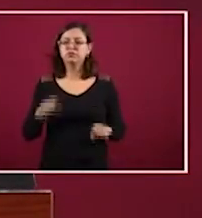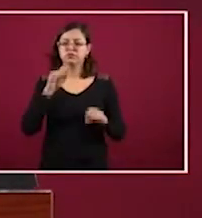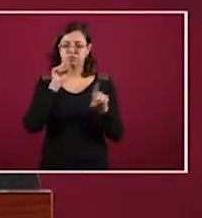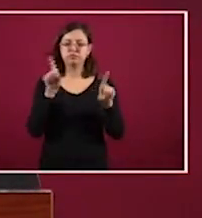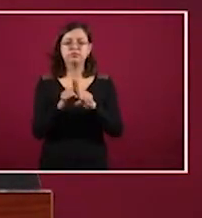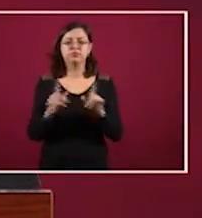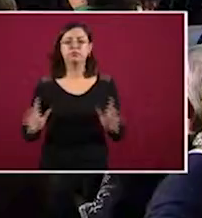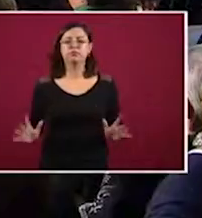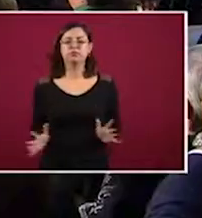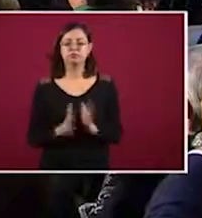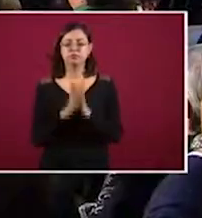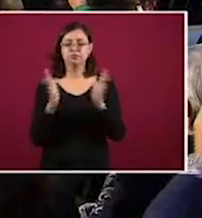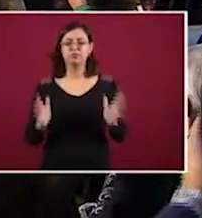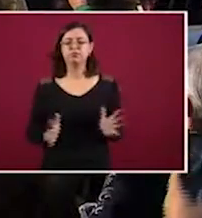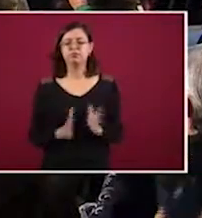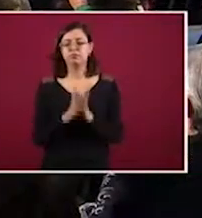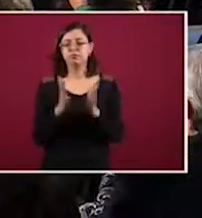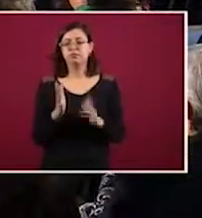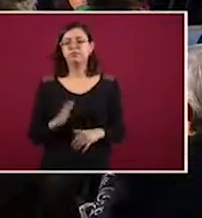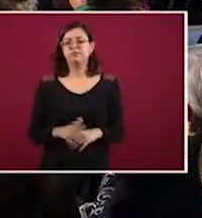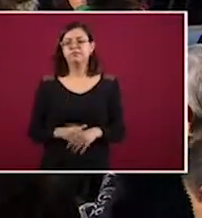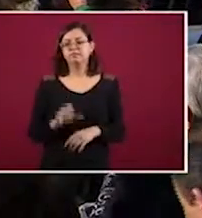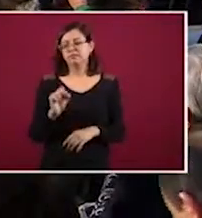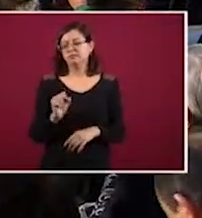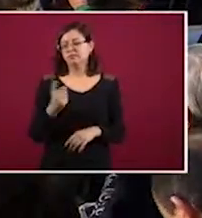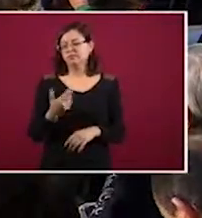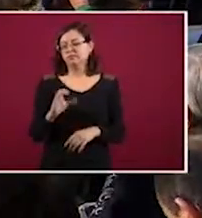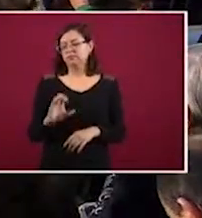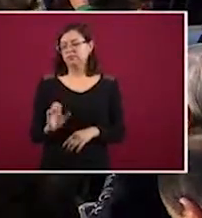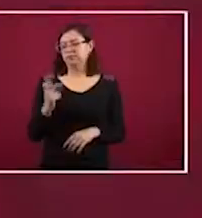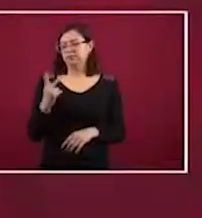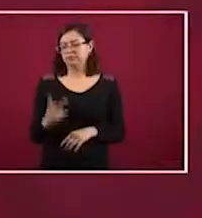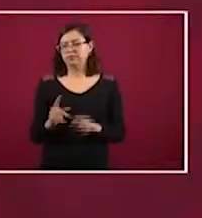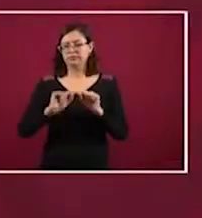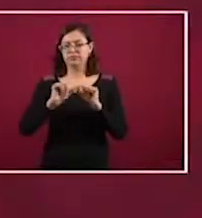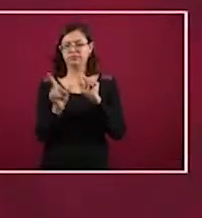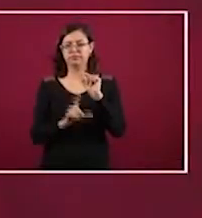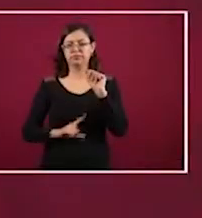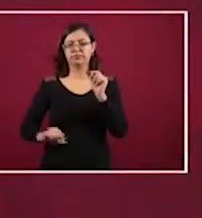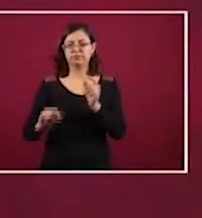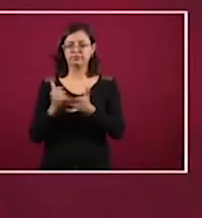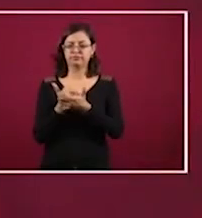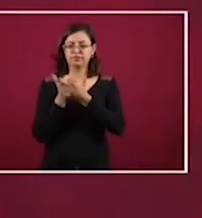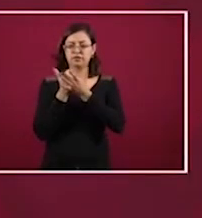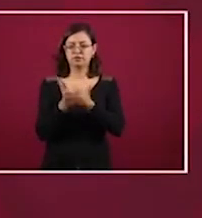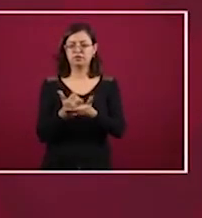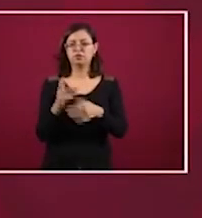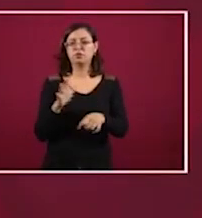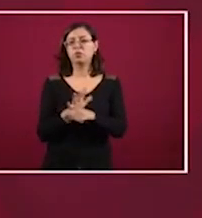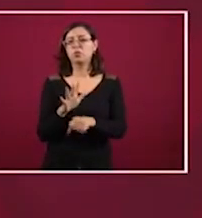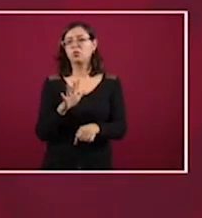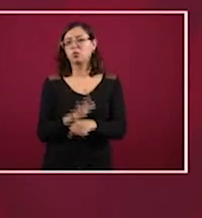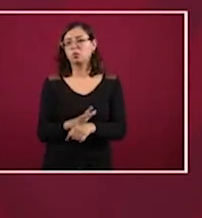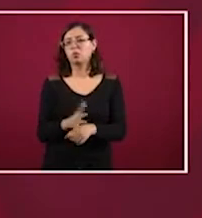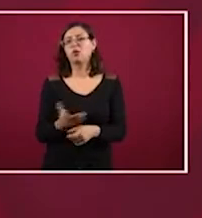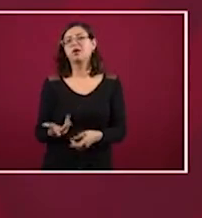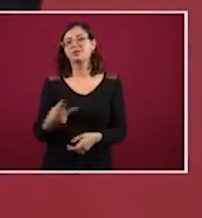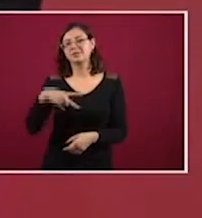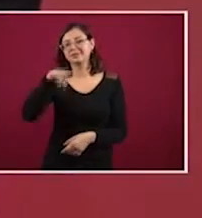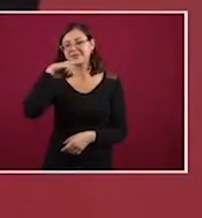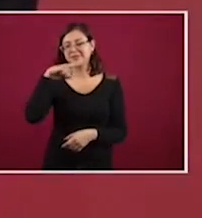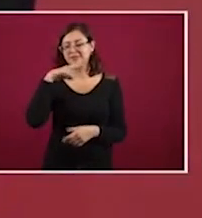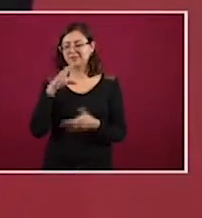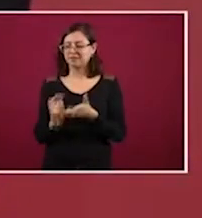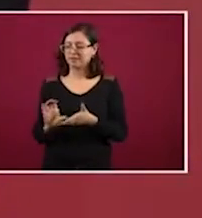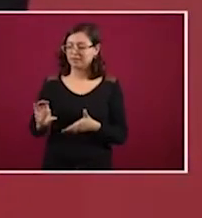directamente. El apoyo de la Secretaría de Hacienda del gobierno federal permitió con el anticipo de una parte